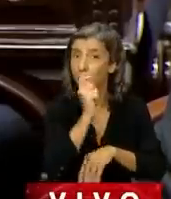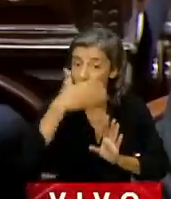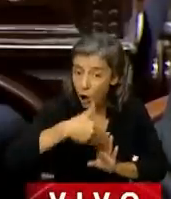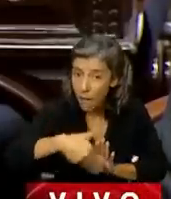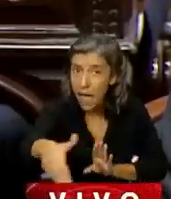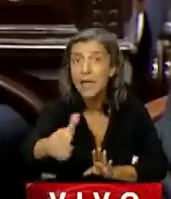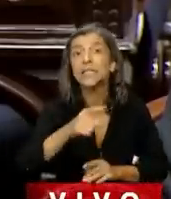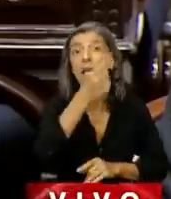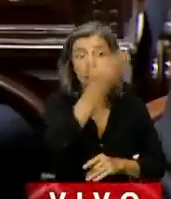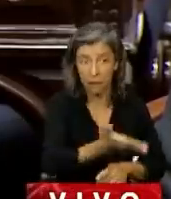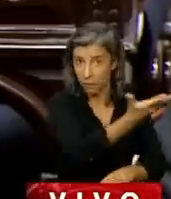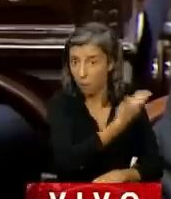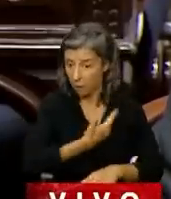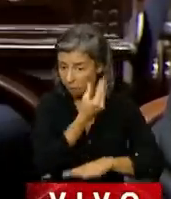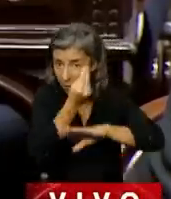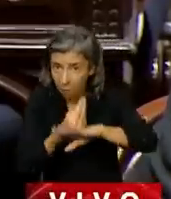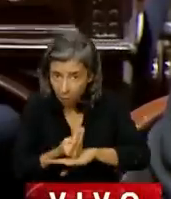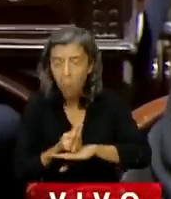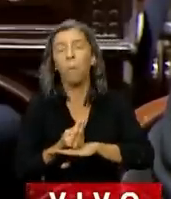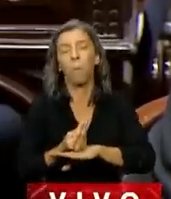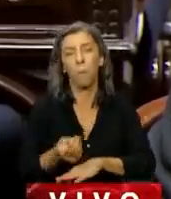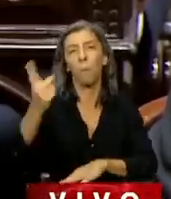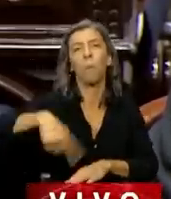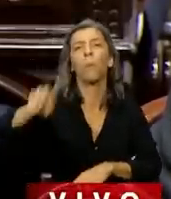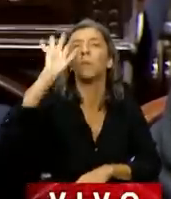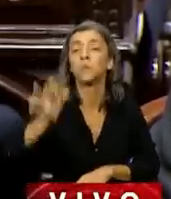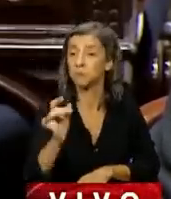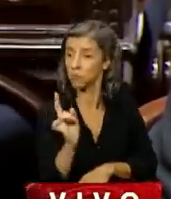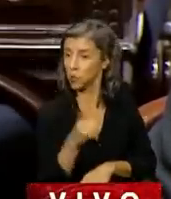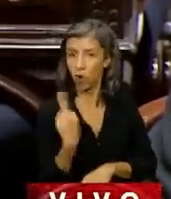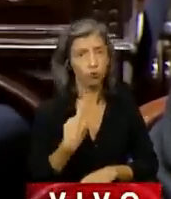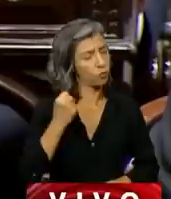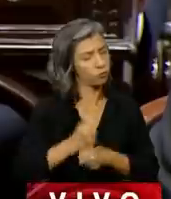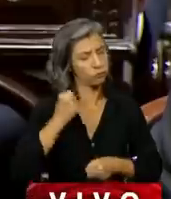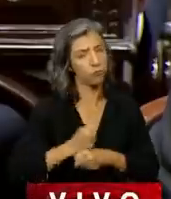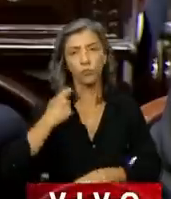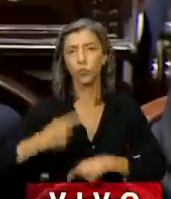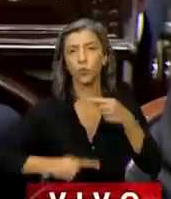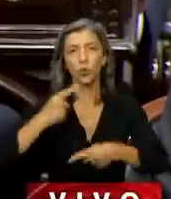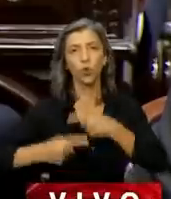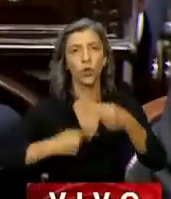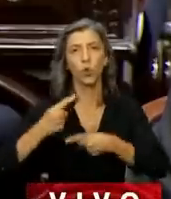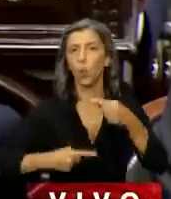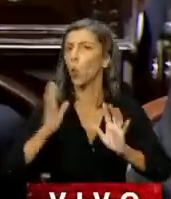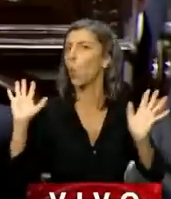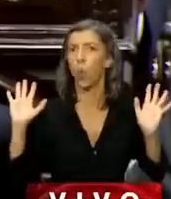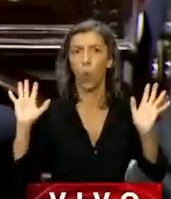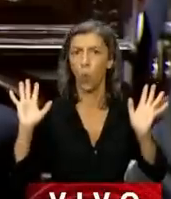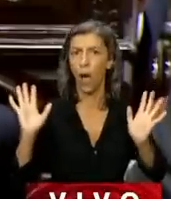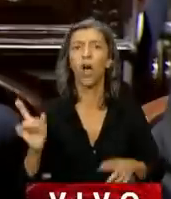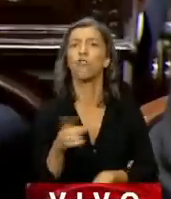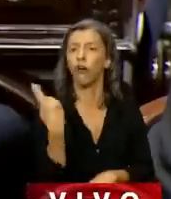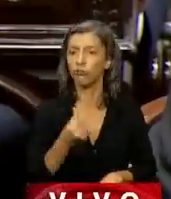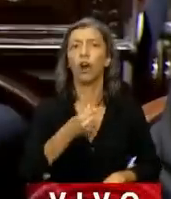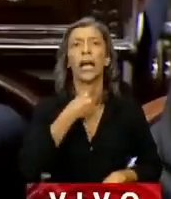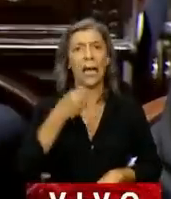proponen, trabajando. Queremos, sí, el Parlamento abierto, queremos hablar de